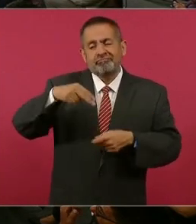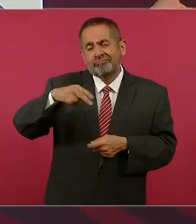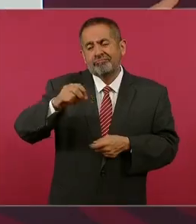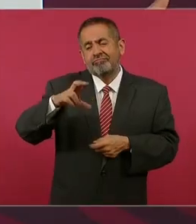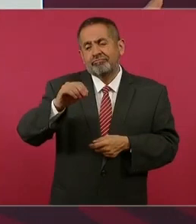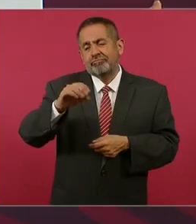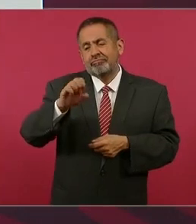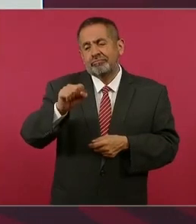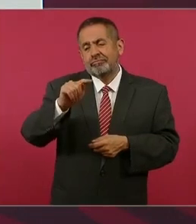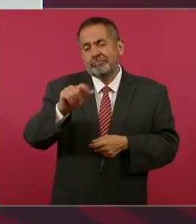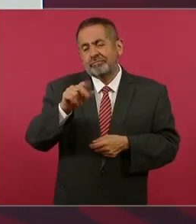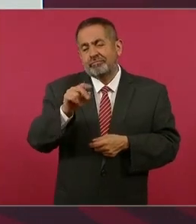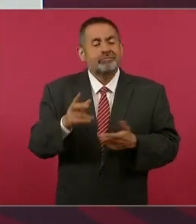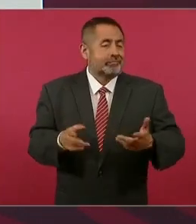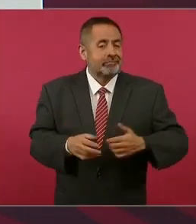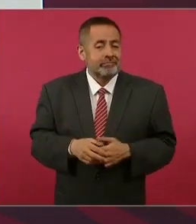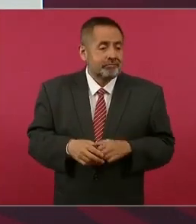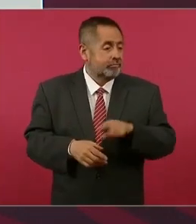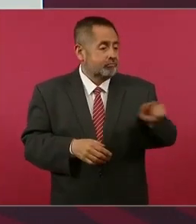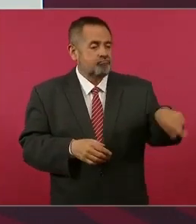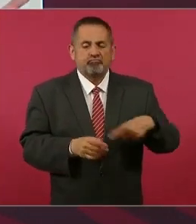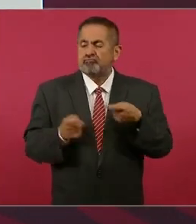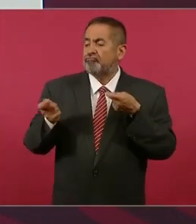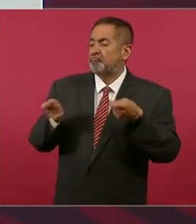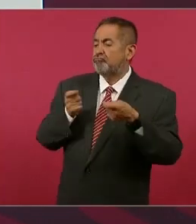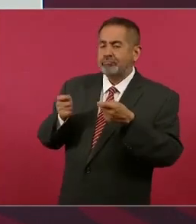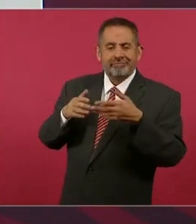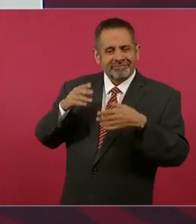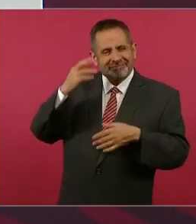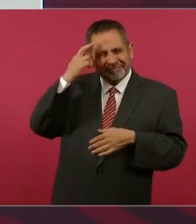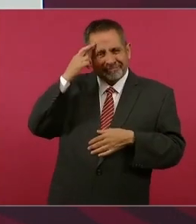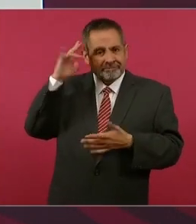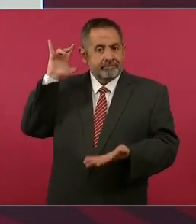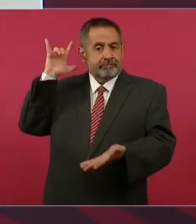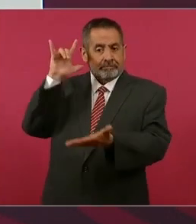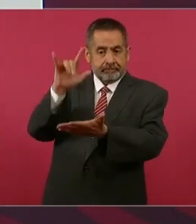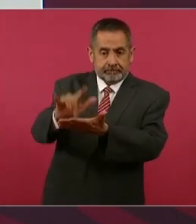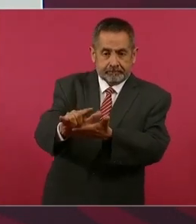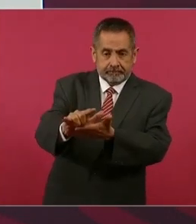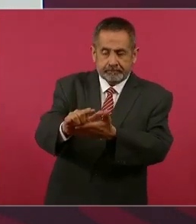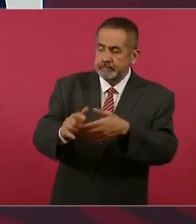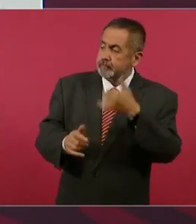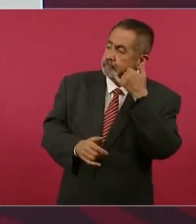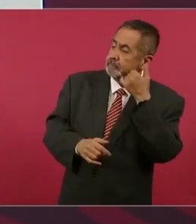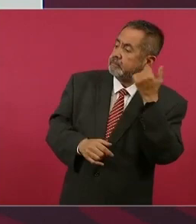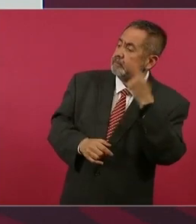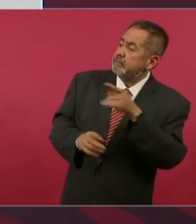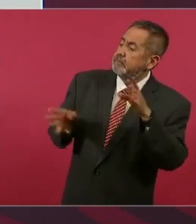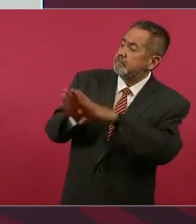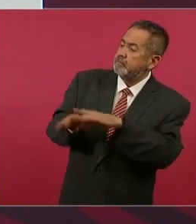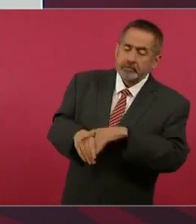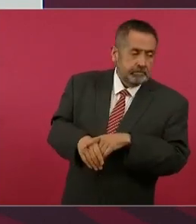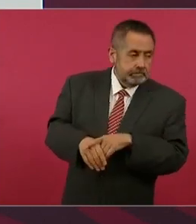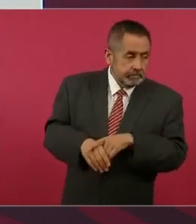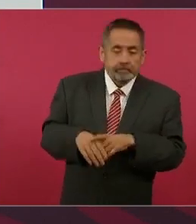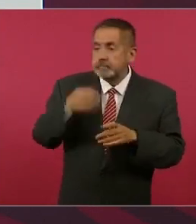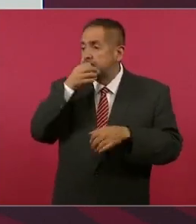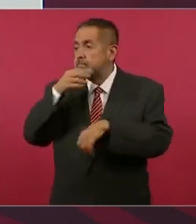Hablábamos ayer antier de que ellos tenían el control del aeropuerto de la ciudad, por eso estamos